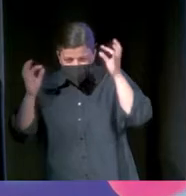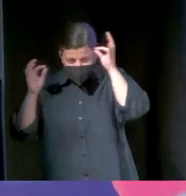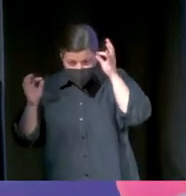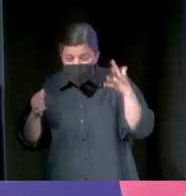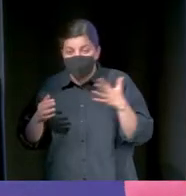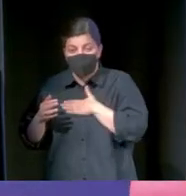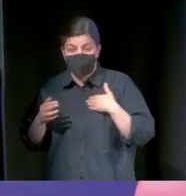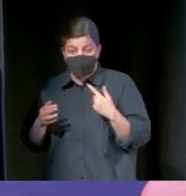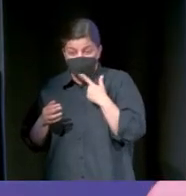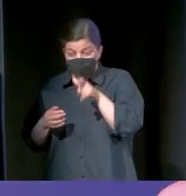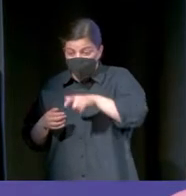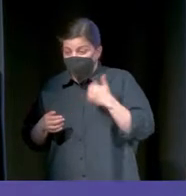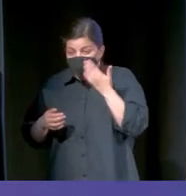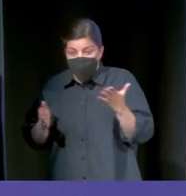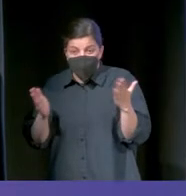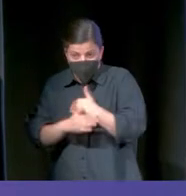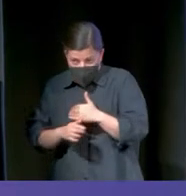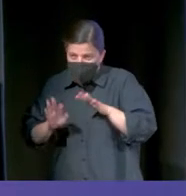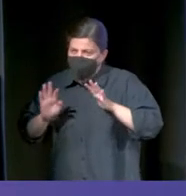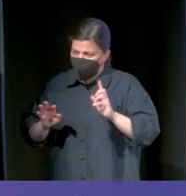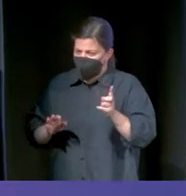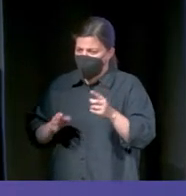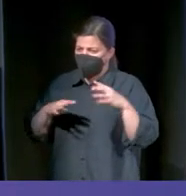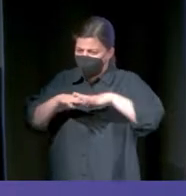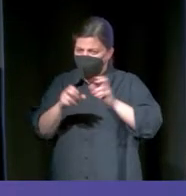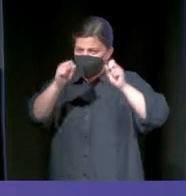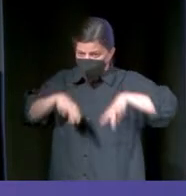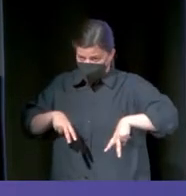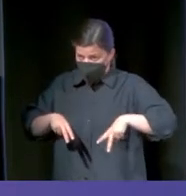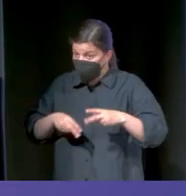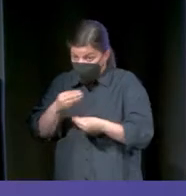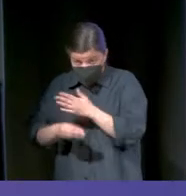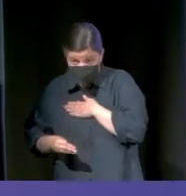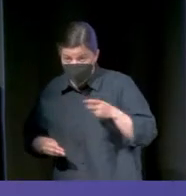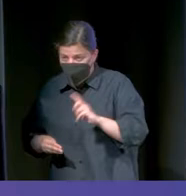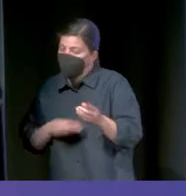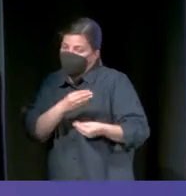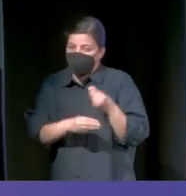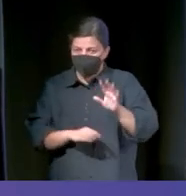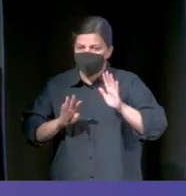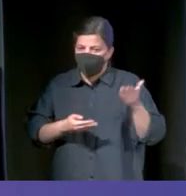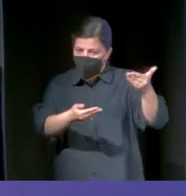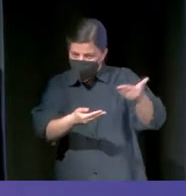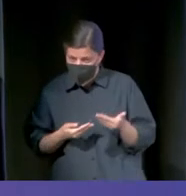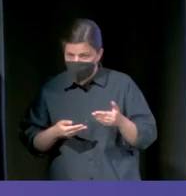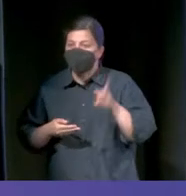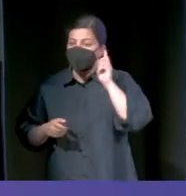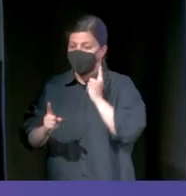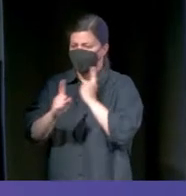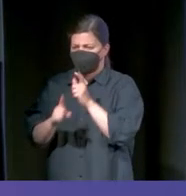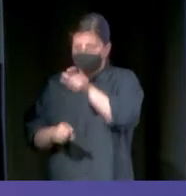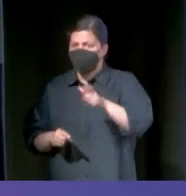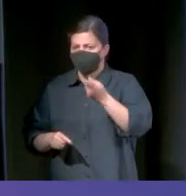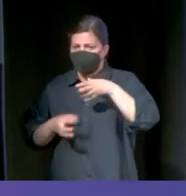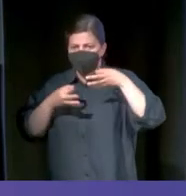persona sin filtro no lo quieres usar no lo uses pero el filtro ha venido para ayudarnos también estoy muy en contra de las personas que están todo el rato viéndose con